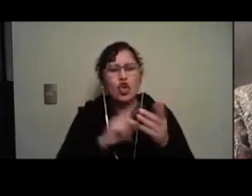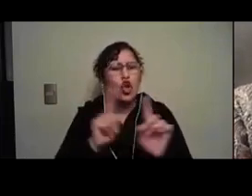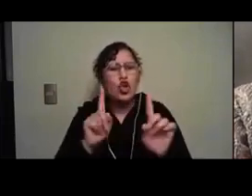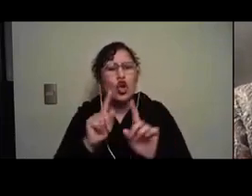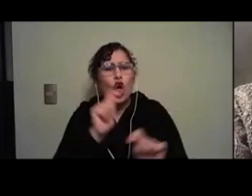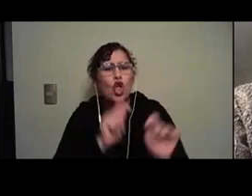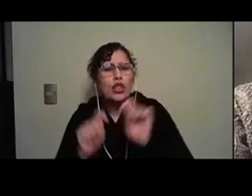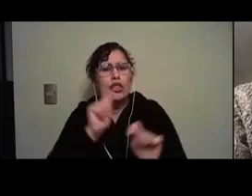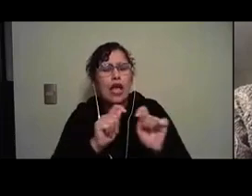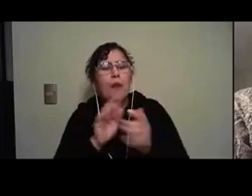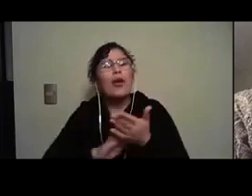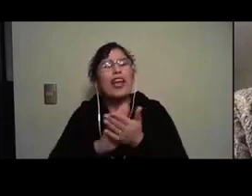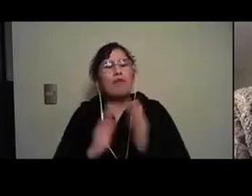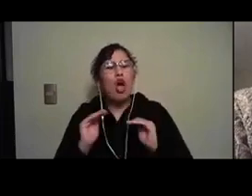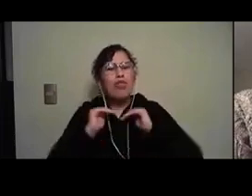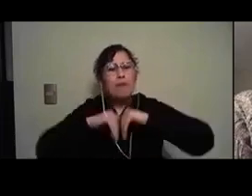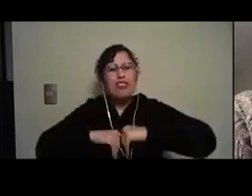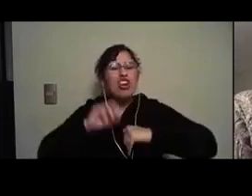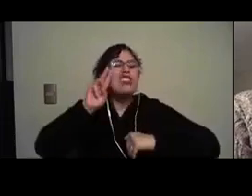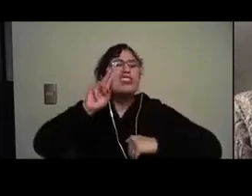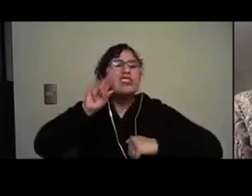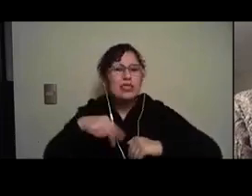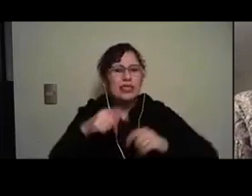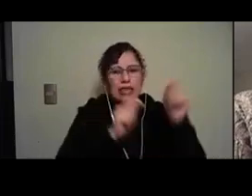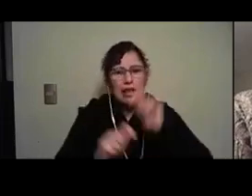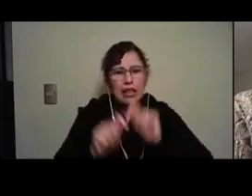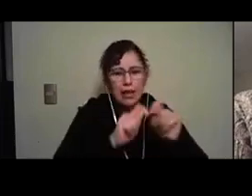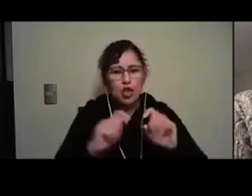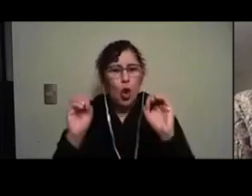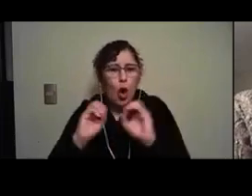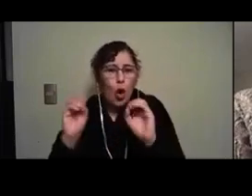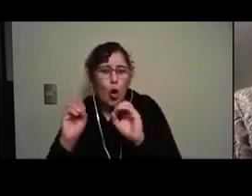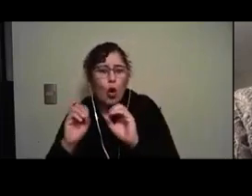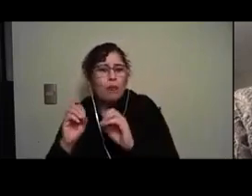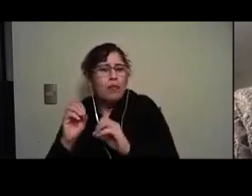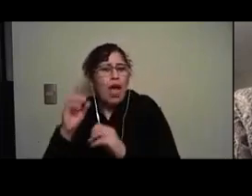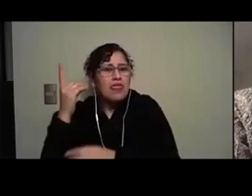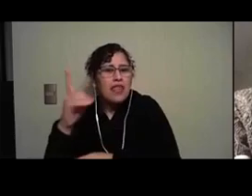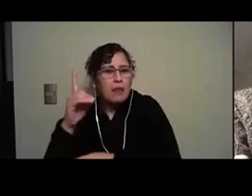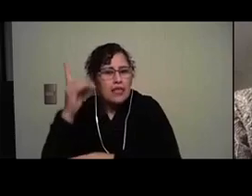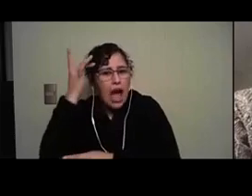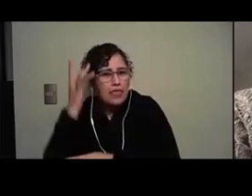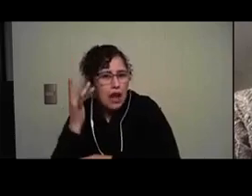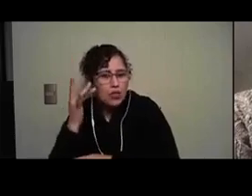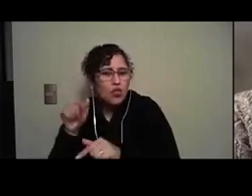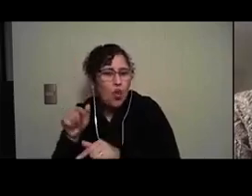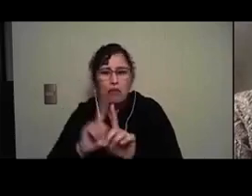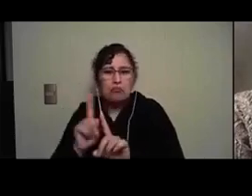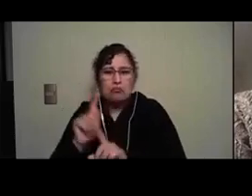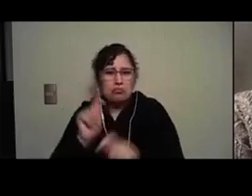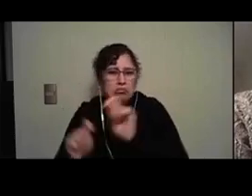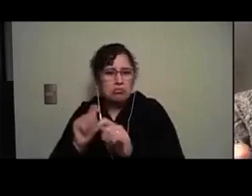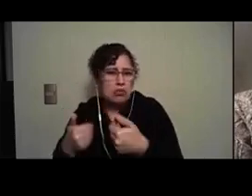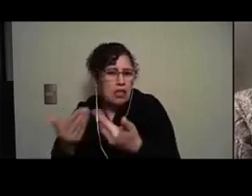de depresión que no esté tratada, la presencia de alguna discapacidad intelectual que no esté tratada, la presencia de un trastorno de ansiedad que no